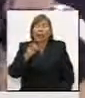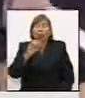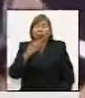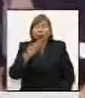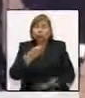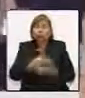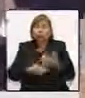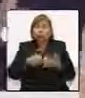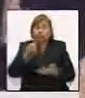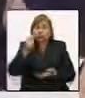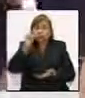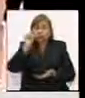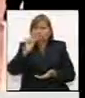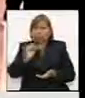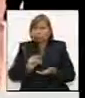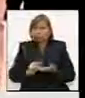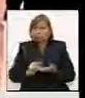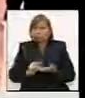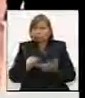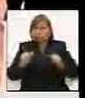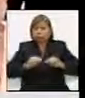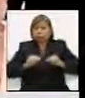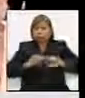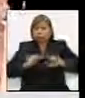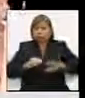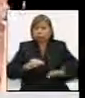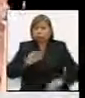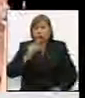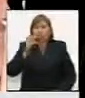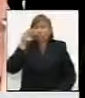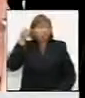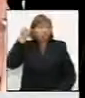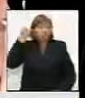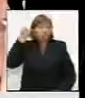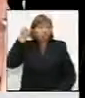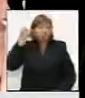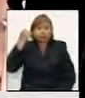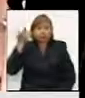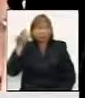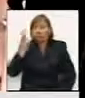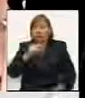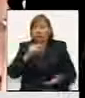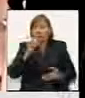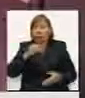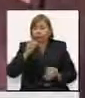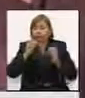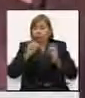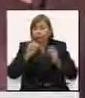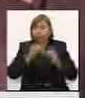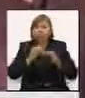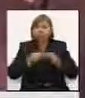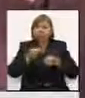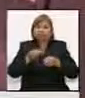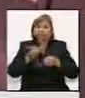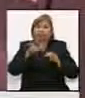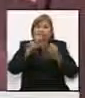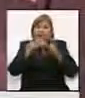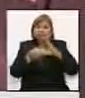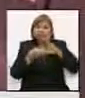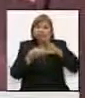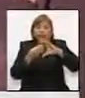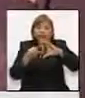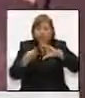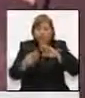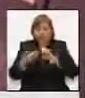precio ha bajado en el mercado desde el desastre en Fukushima, Japón, por lo que es más oportuno postergar su exploración y